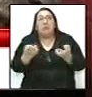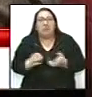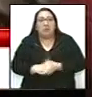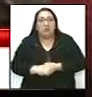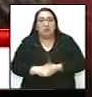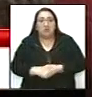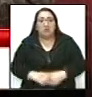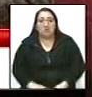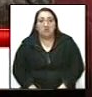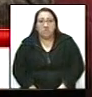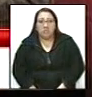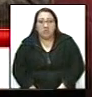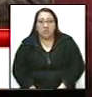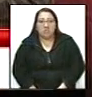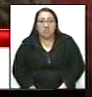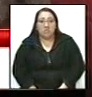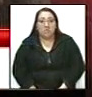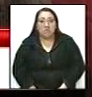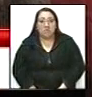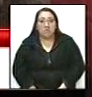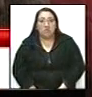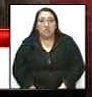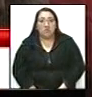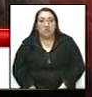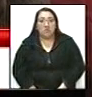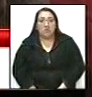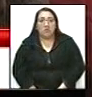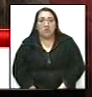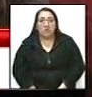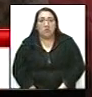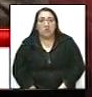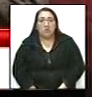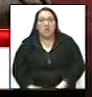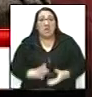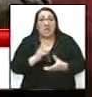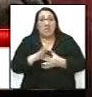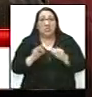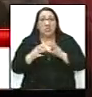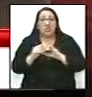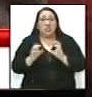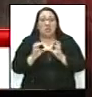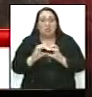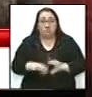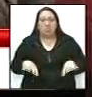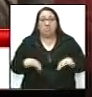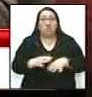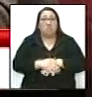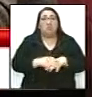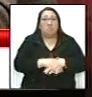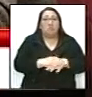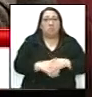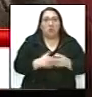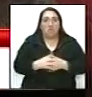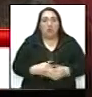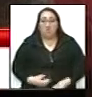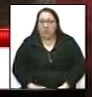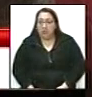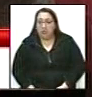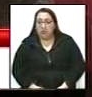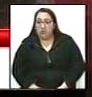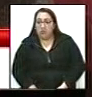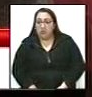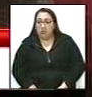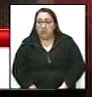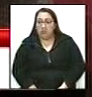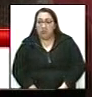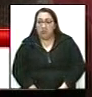si la historia de la República, hemos tenido dos cámaras, hemos tenido cámaras de senadores donde arreglaban todo. ¿Queremos seguir por ese